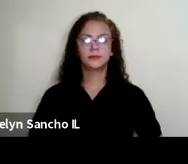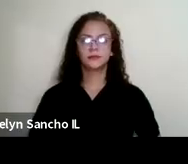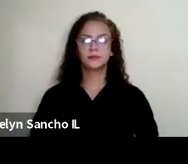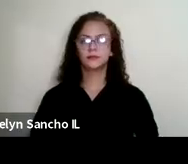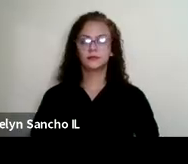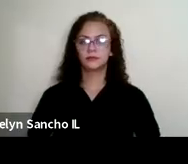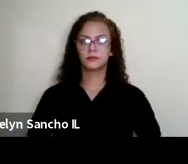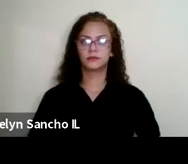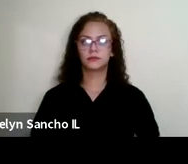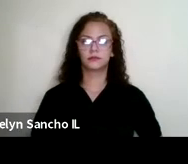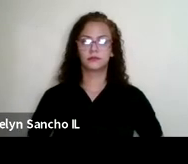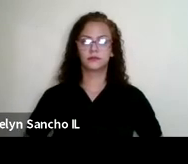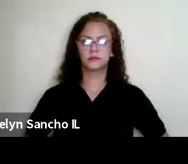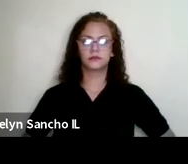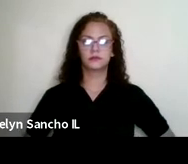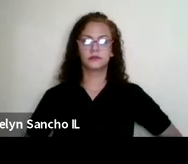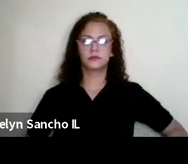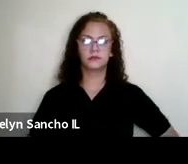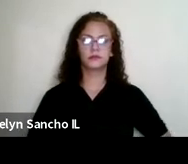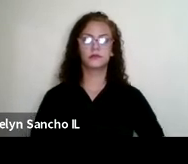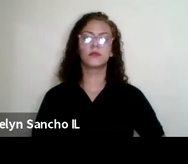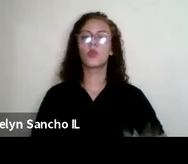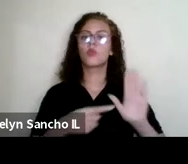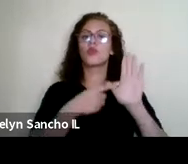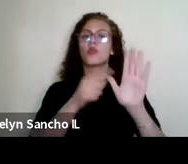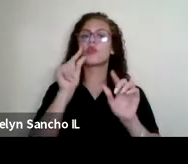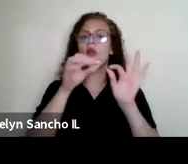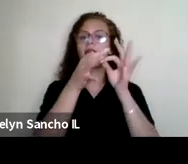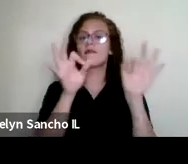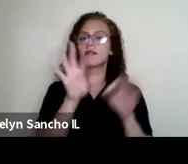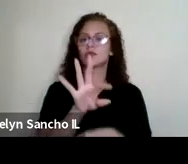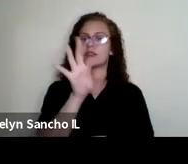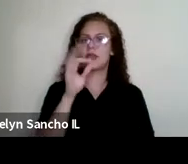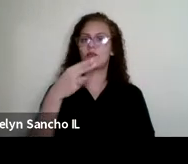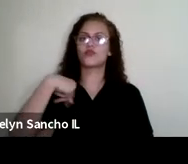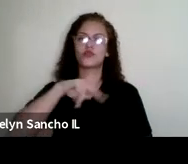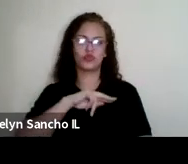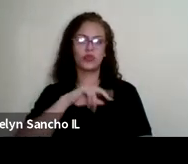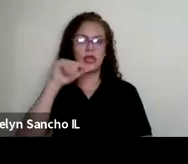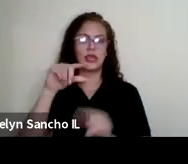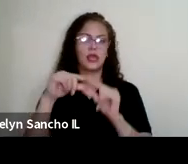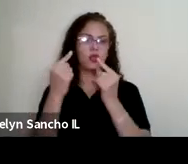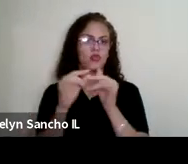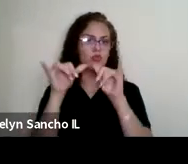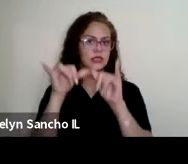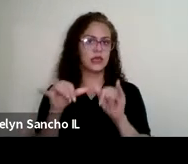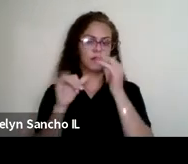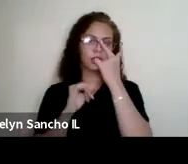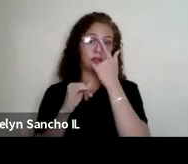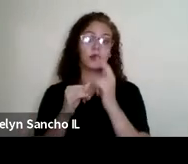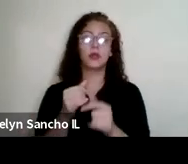para mostrarles un poquitito la frase que, uh-huh, elegimos. A nosotras en el grupo que estamos,